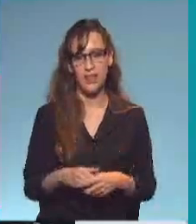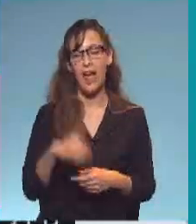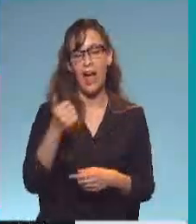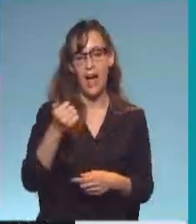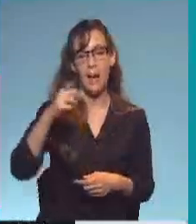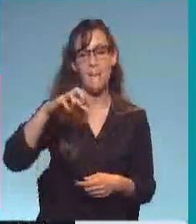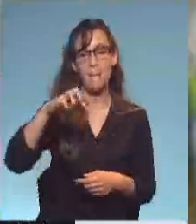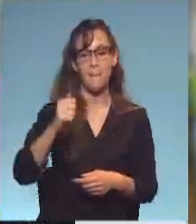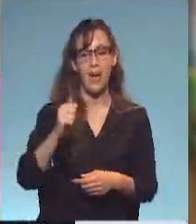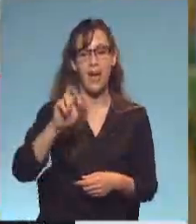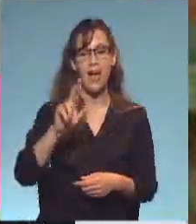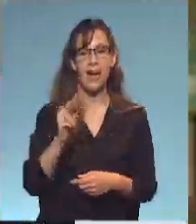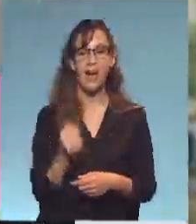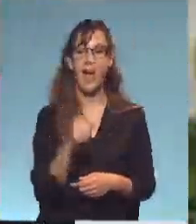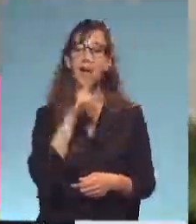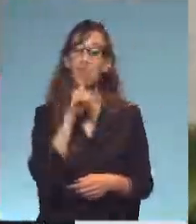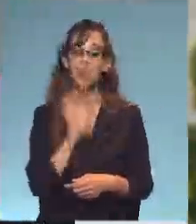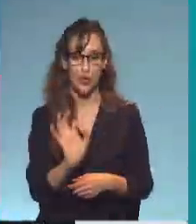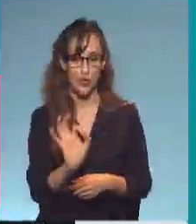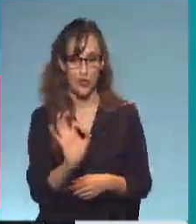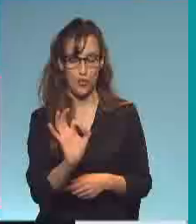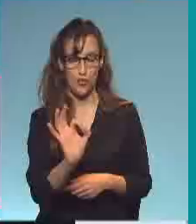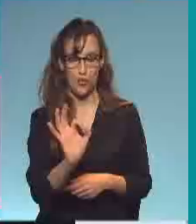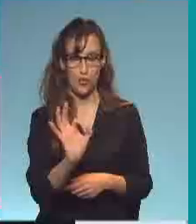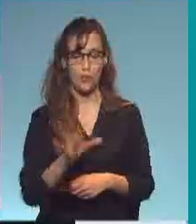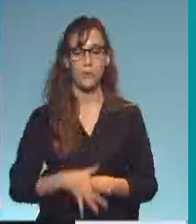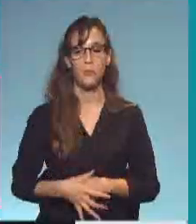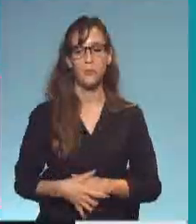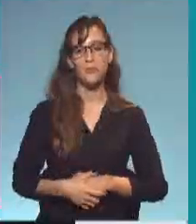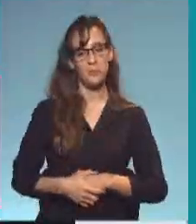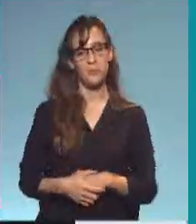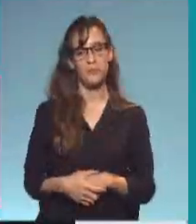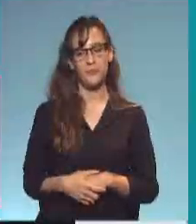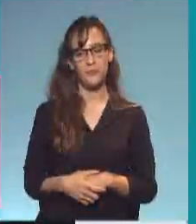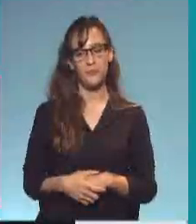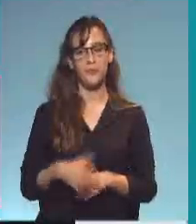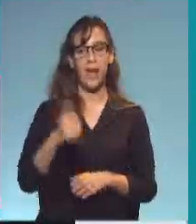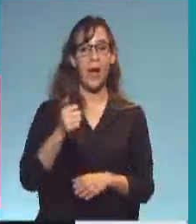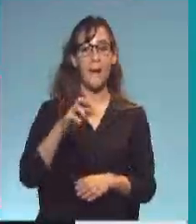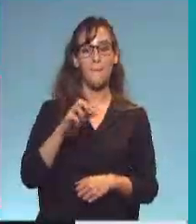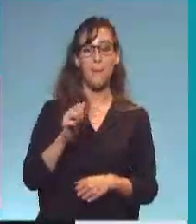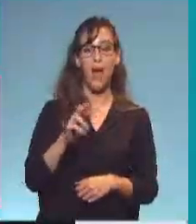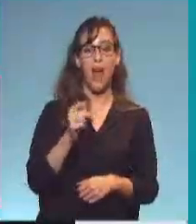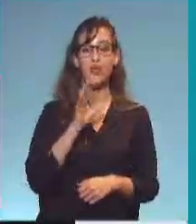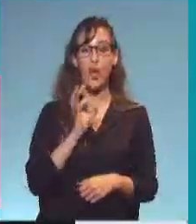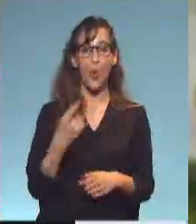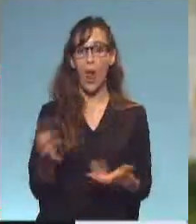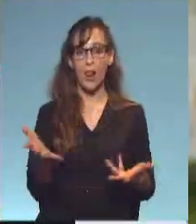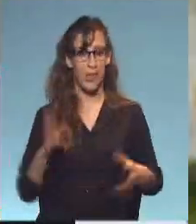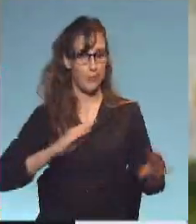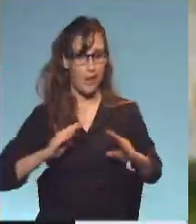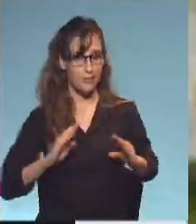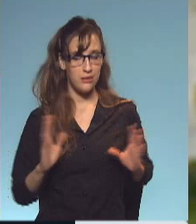Aparato. Aparato. Te estás señalando a vos. Tiene que visualizar. ¿Una licuadora o un aparato de para hacer gimnasia? Un